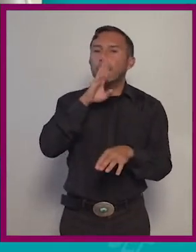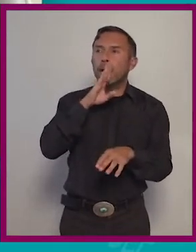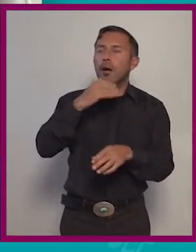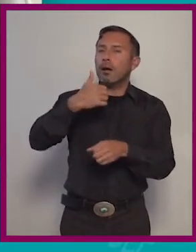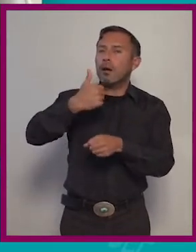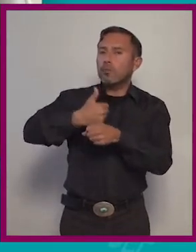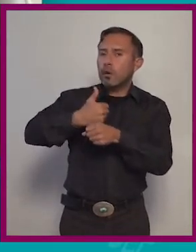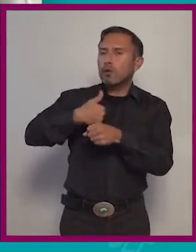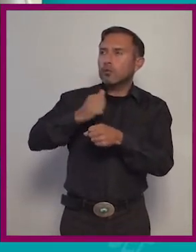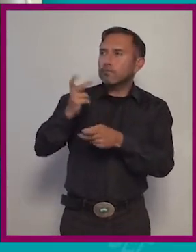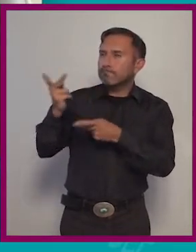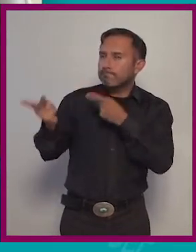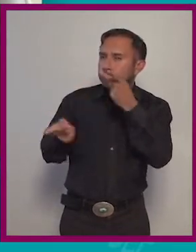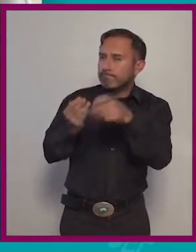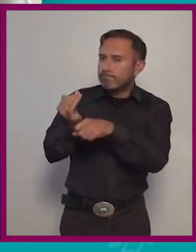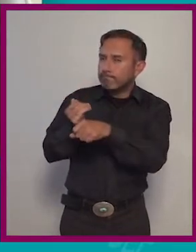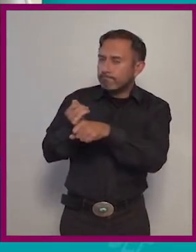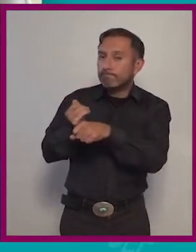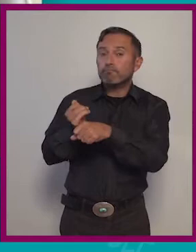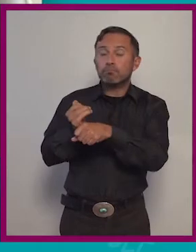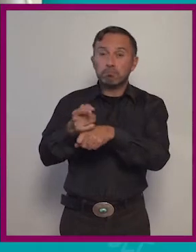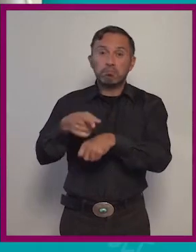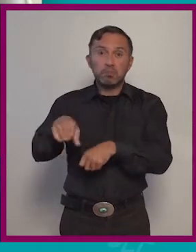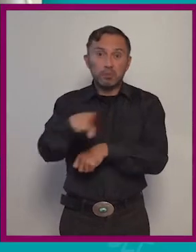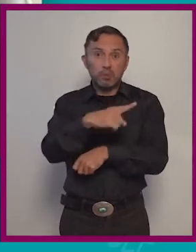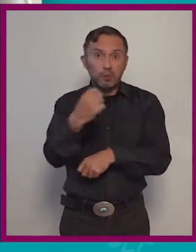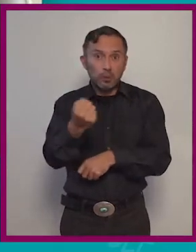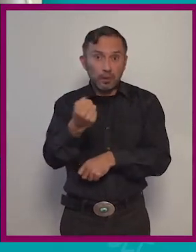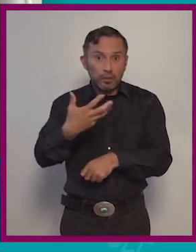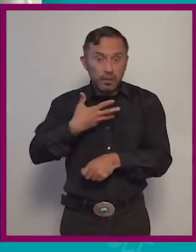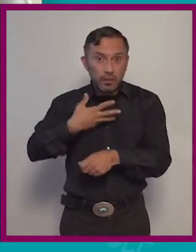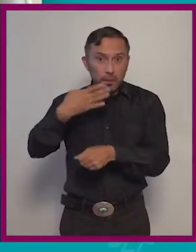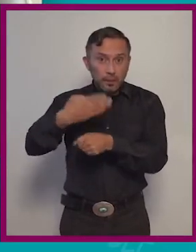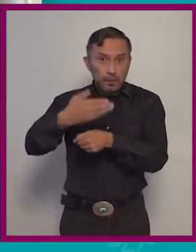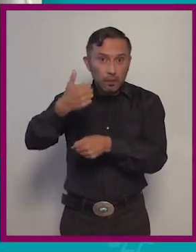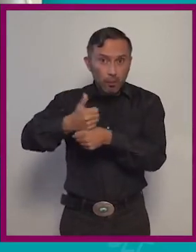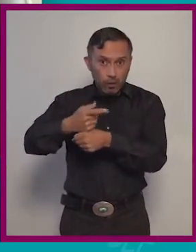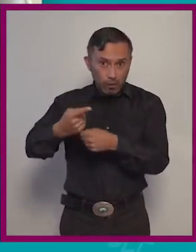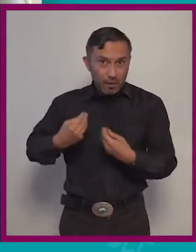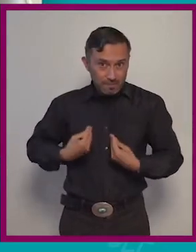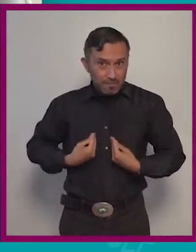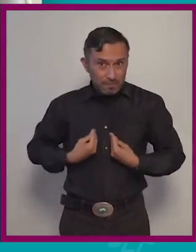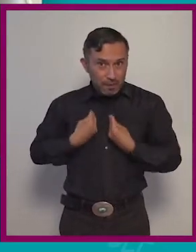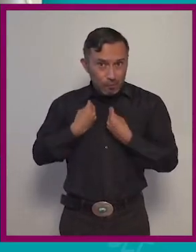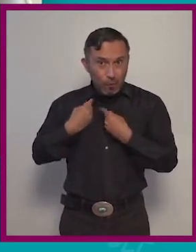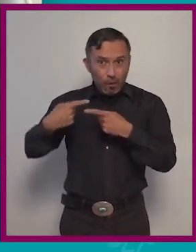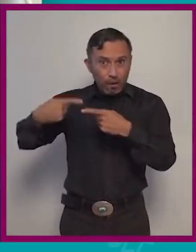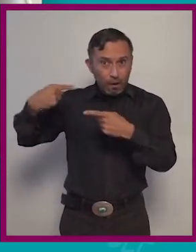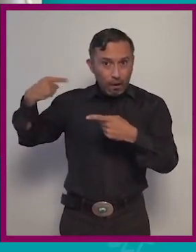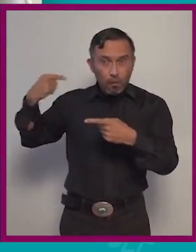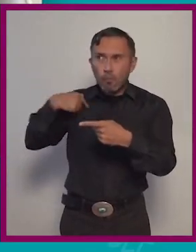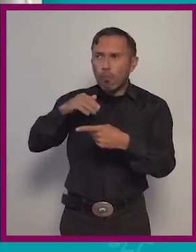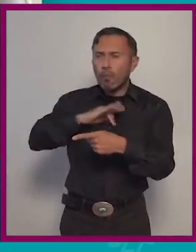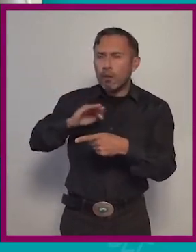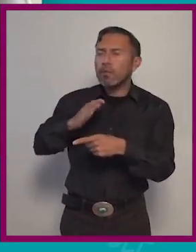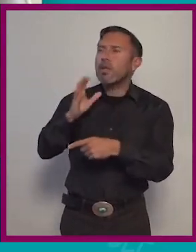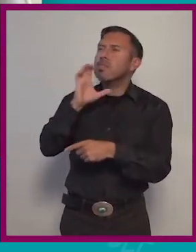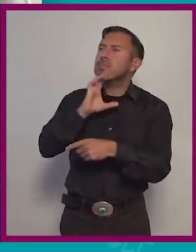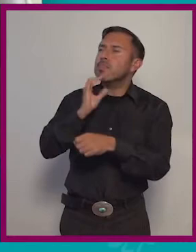abuelos y los que tengan la fortuna de tener bisabuelos, etcétera, vivos, pues hacer una labor de